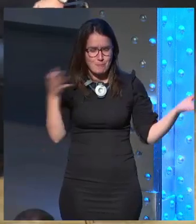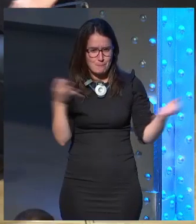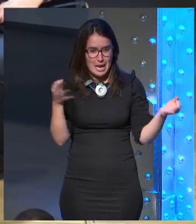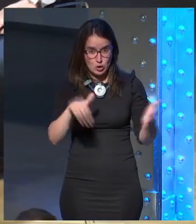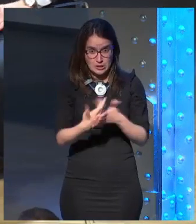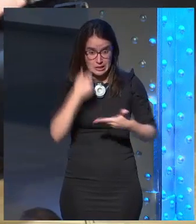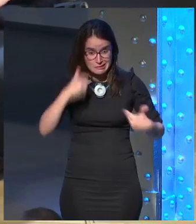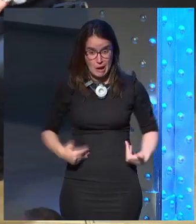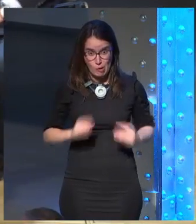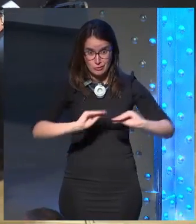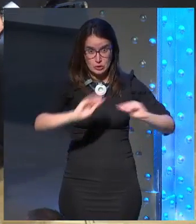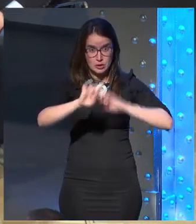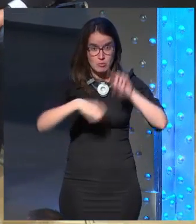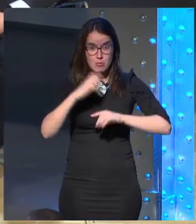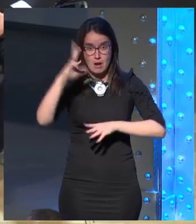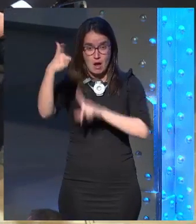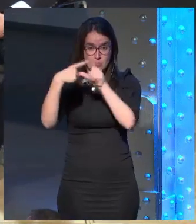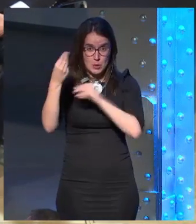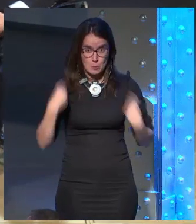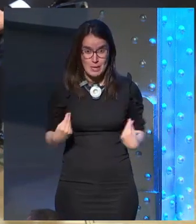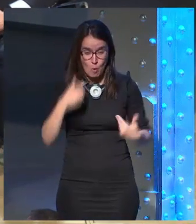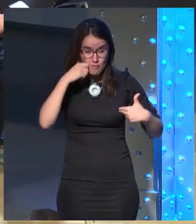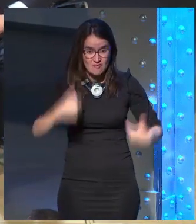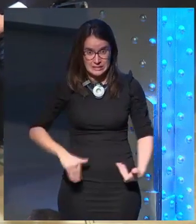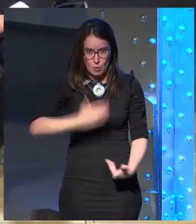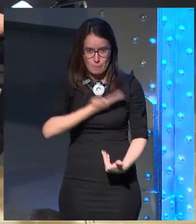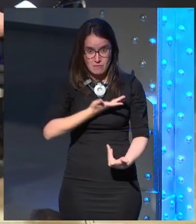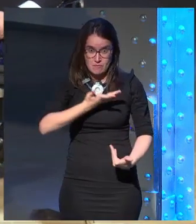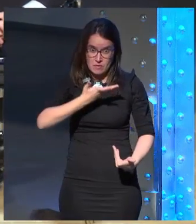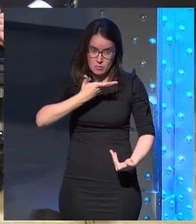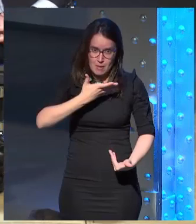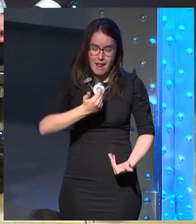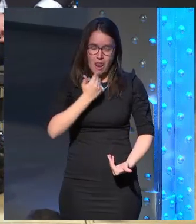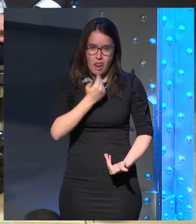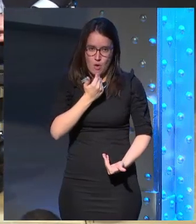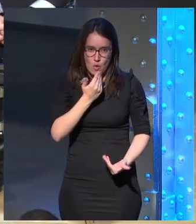los momentos, como hizo después para ir al espacio. Físicamente tuvieron algún percance.